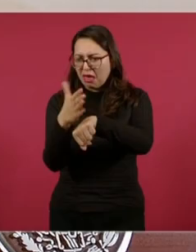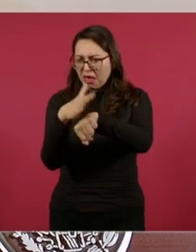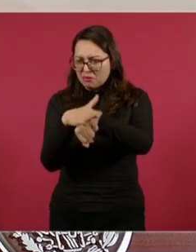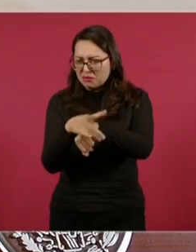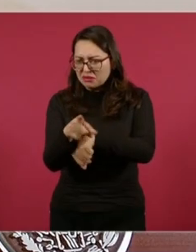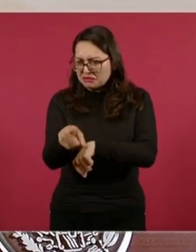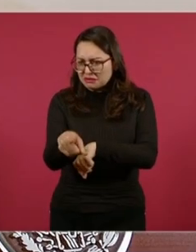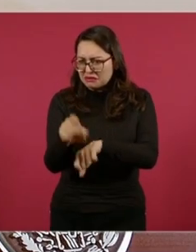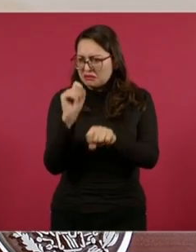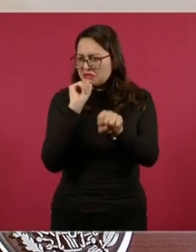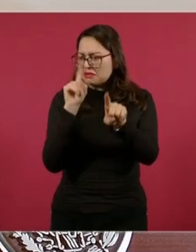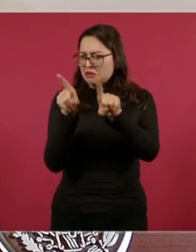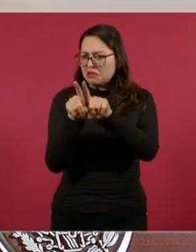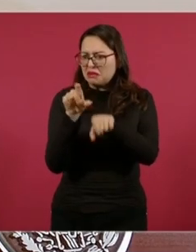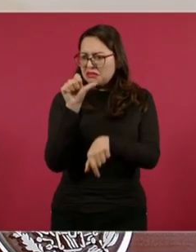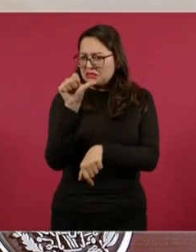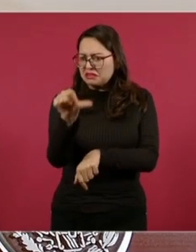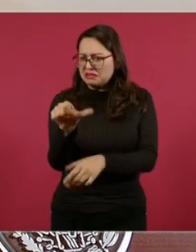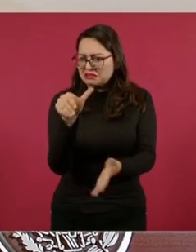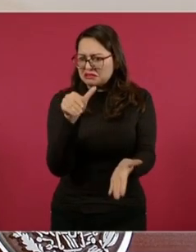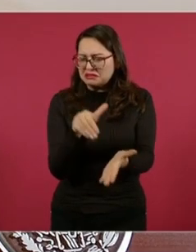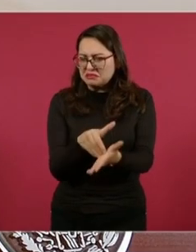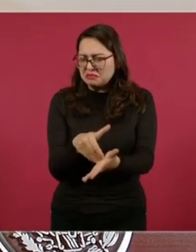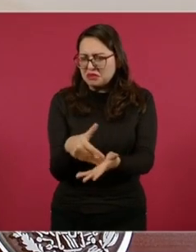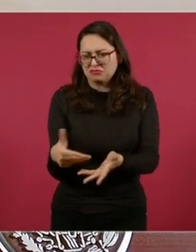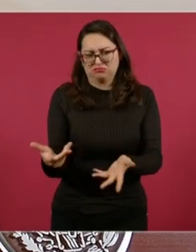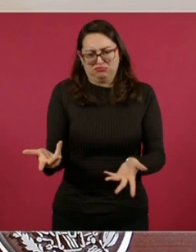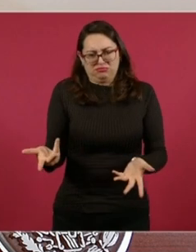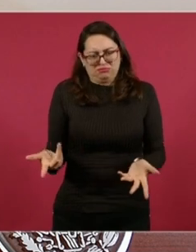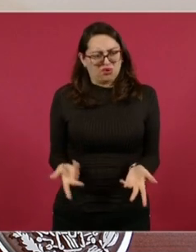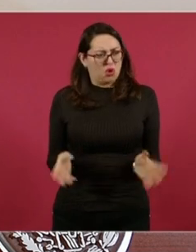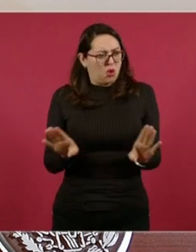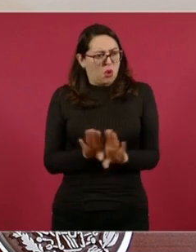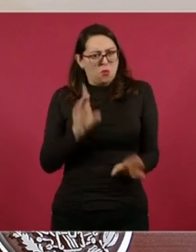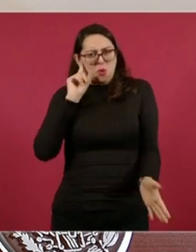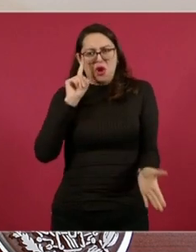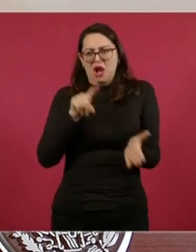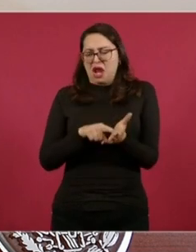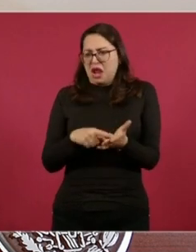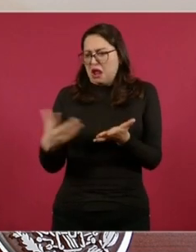que un trabajador administrativo o de servicios.